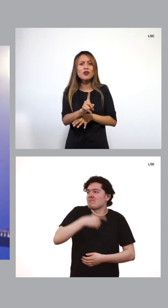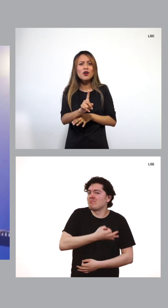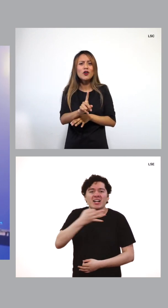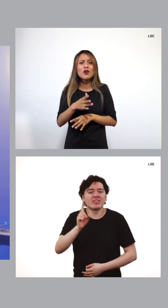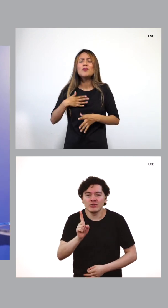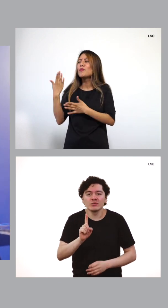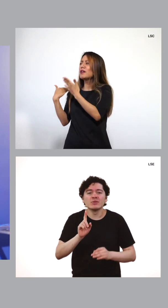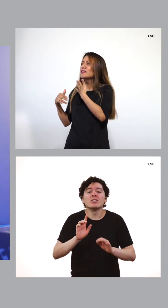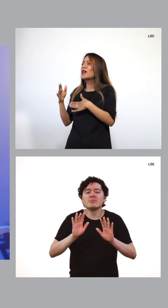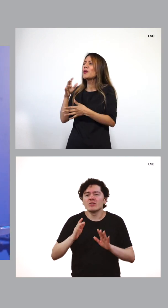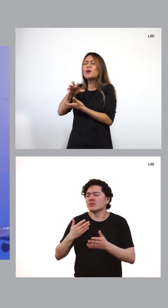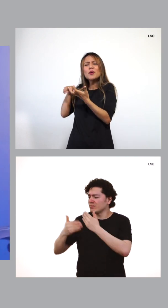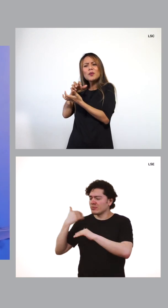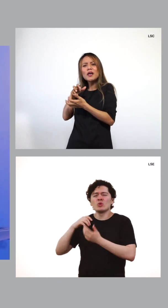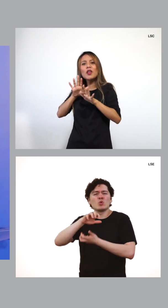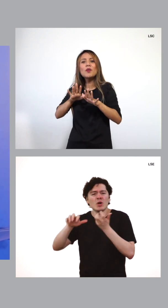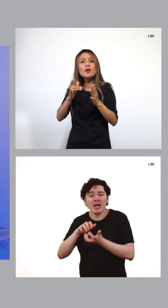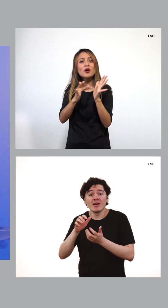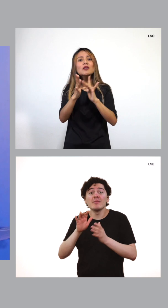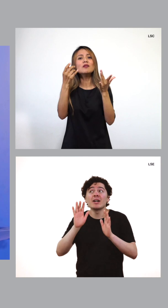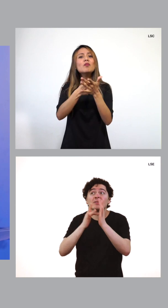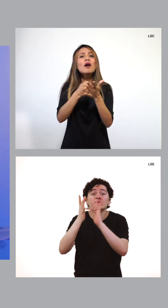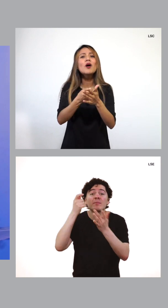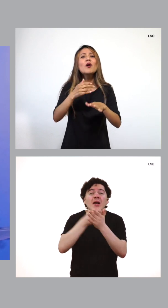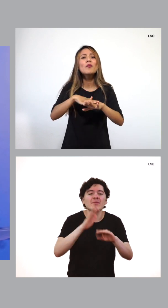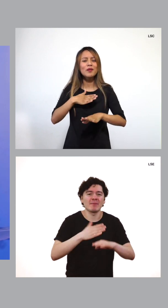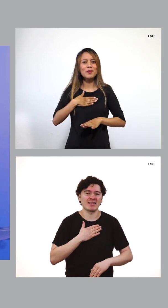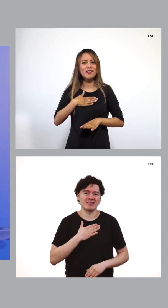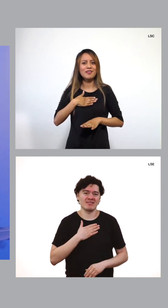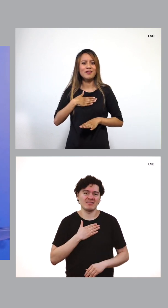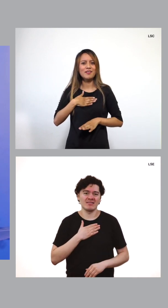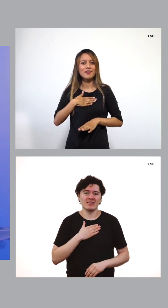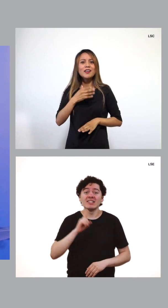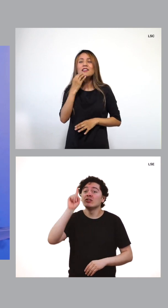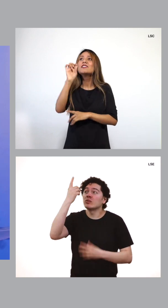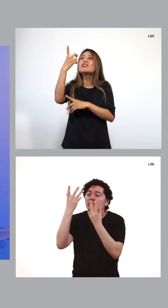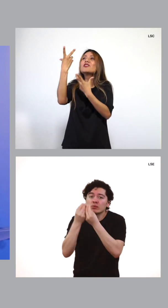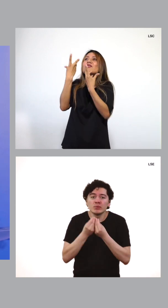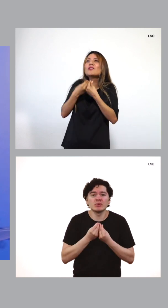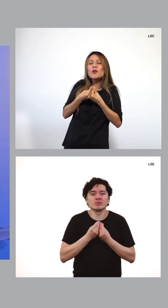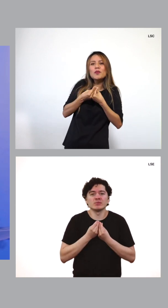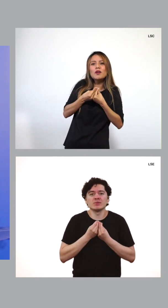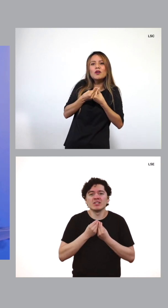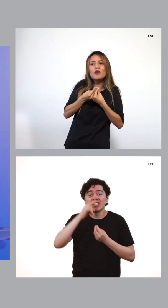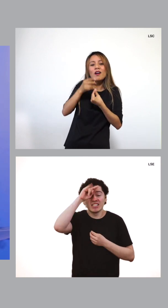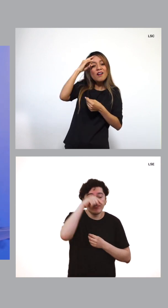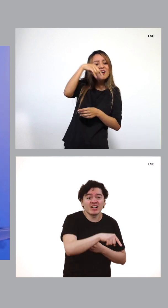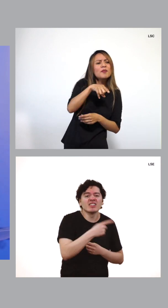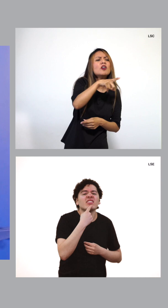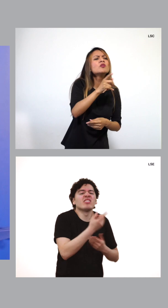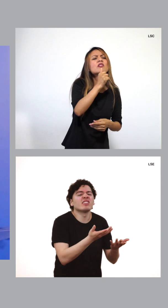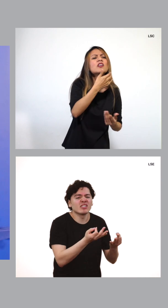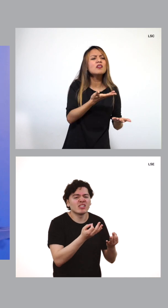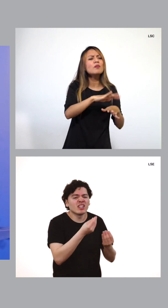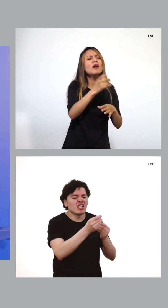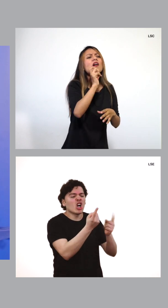pasado es complicado, pero si Él pagó por mí, si Dios es por mí, ¿quién eres tú para venir